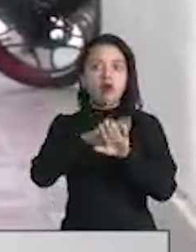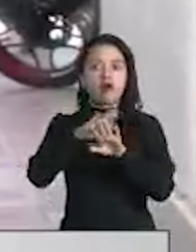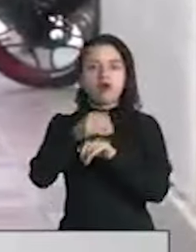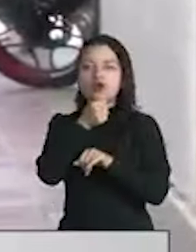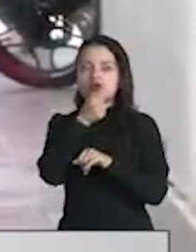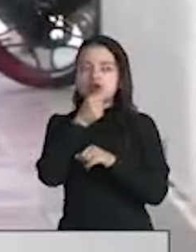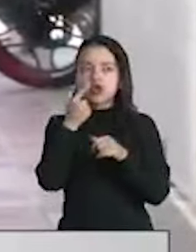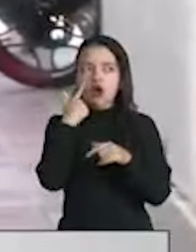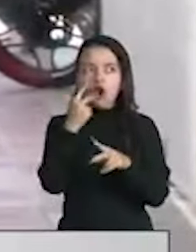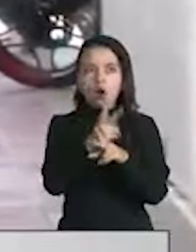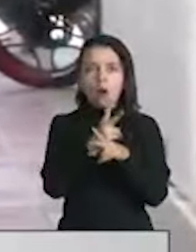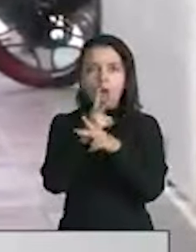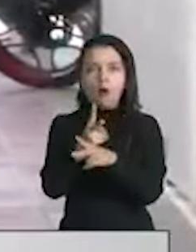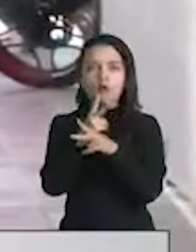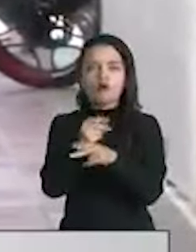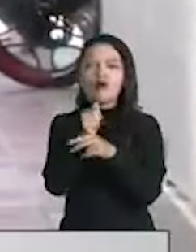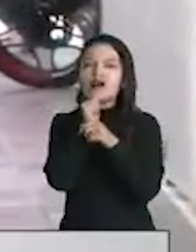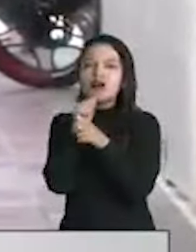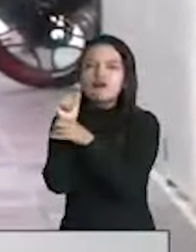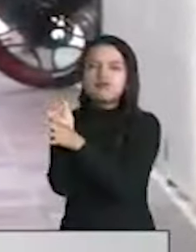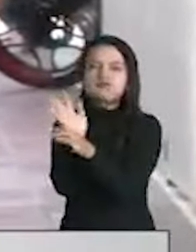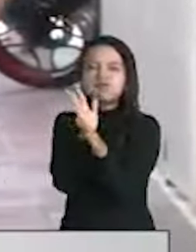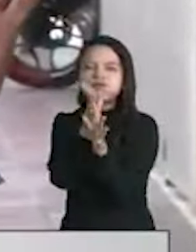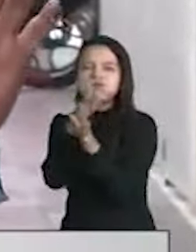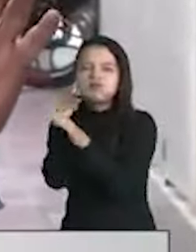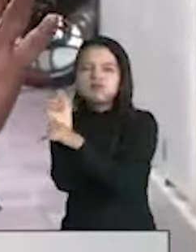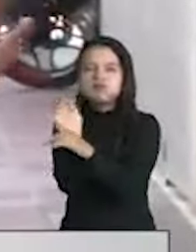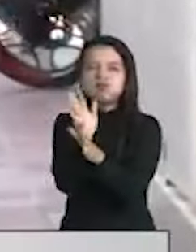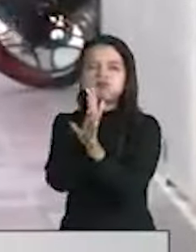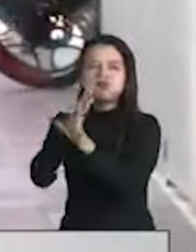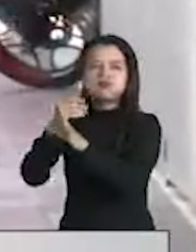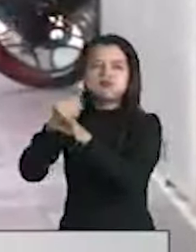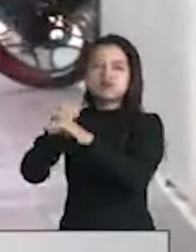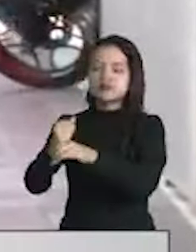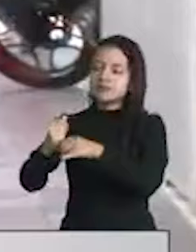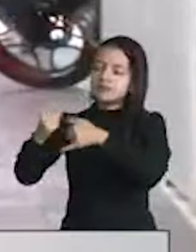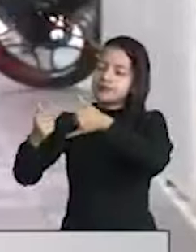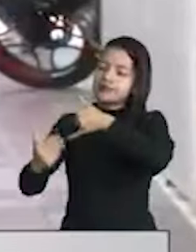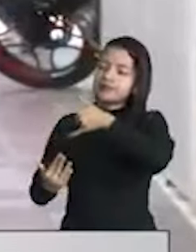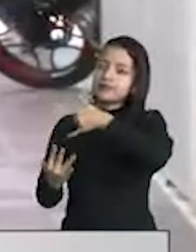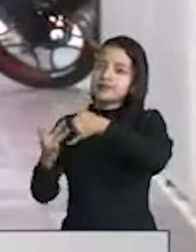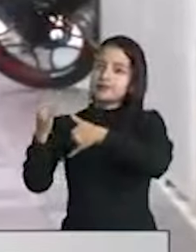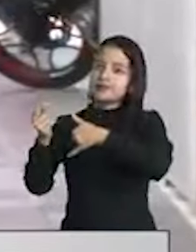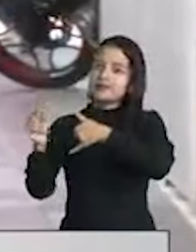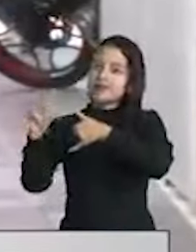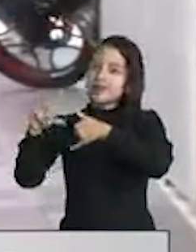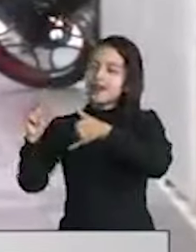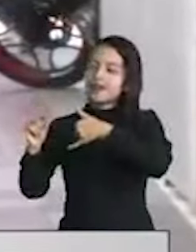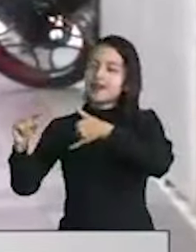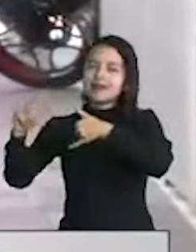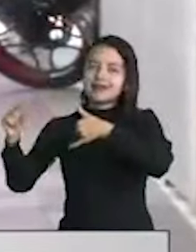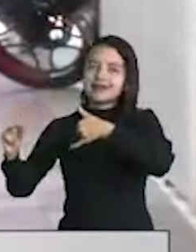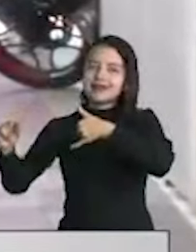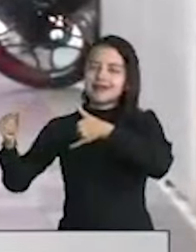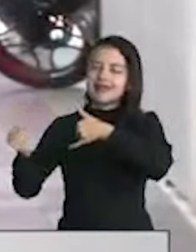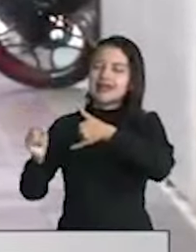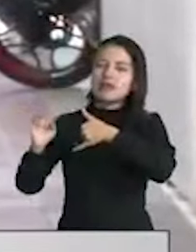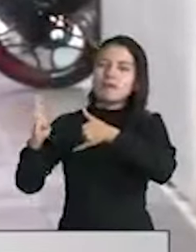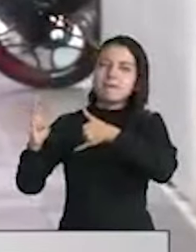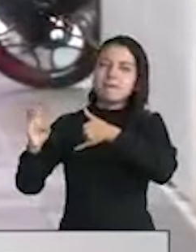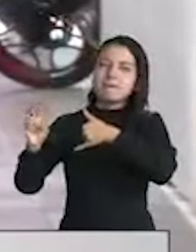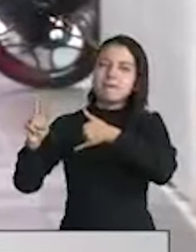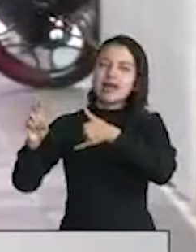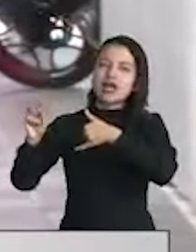colombiano. Esto porque hay un frente frío en este momentico entre la península de Yucatán y las Islas Bermudas. La DIMAR ha recomendado